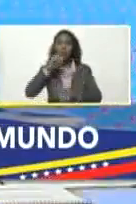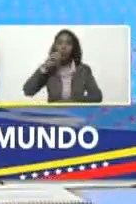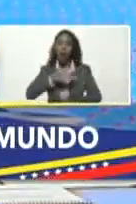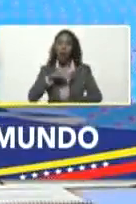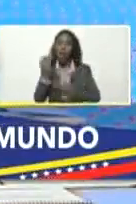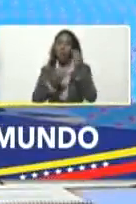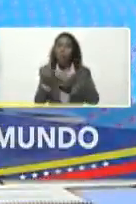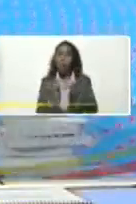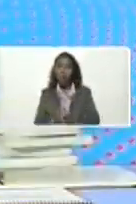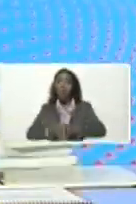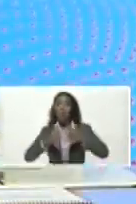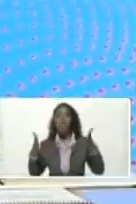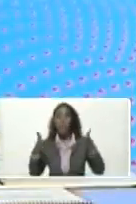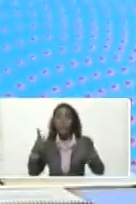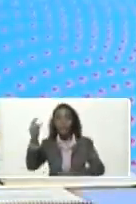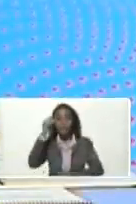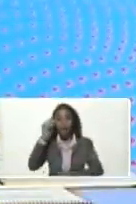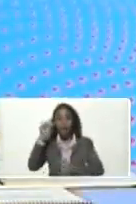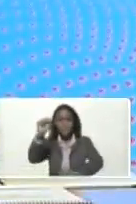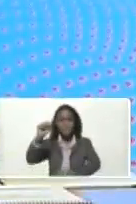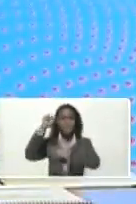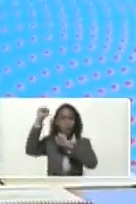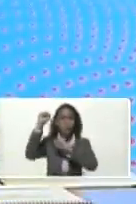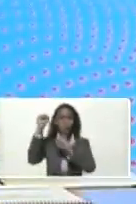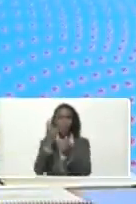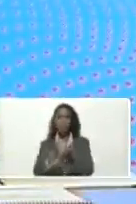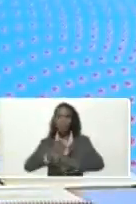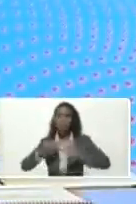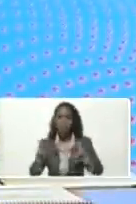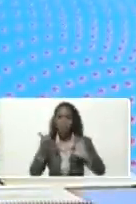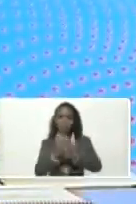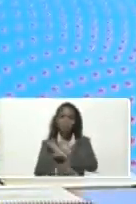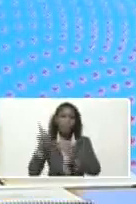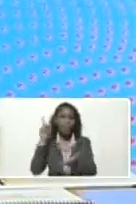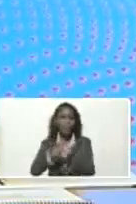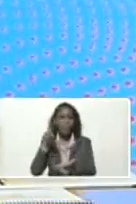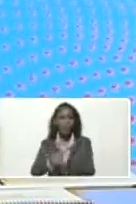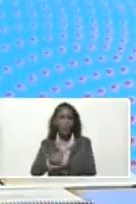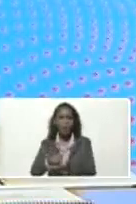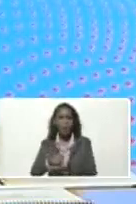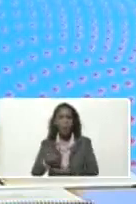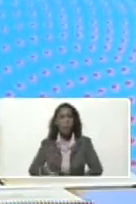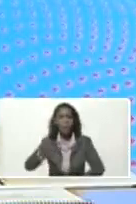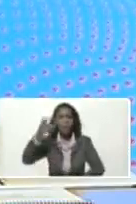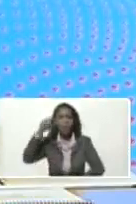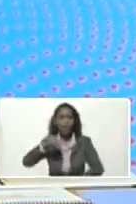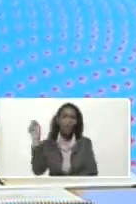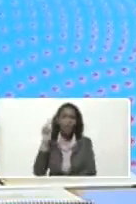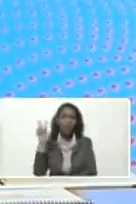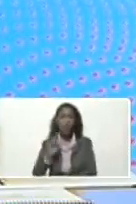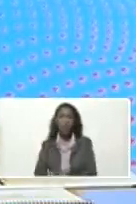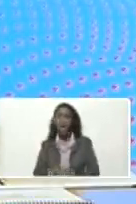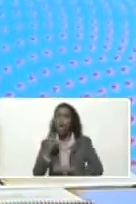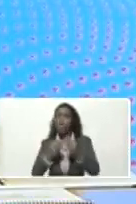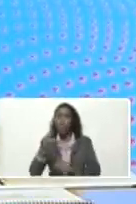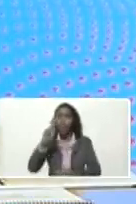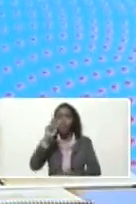un gran día de victoria para la democracia participativa y protagónica de Venezuela, como un